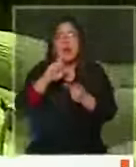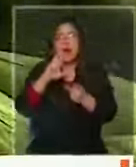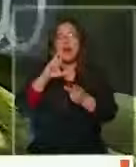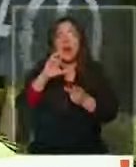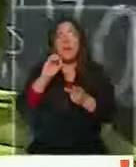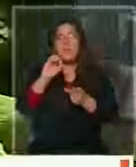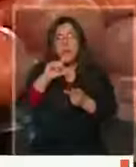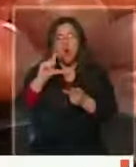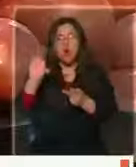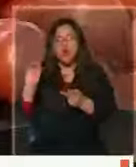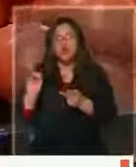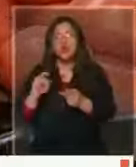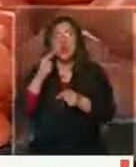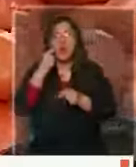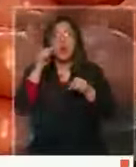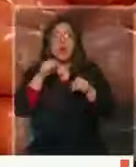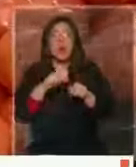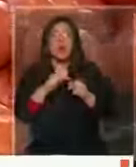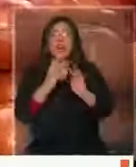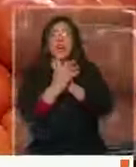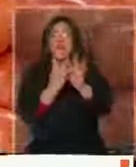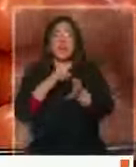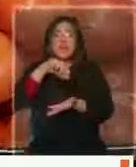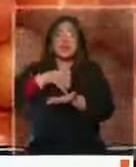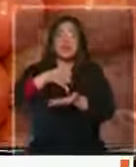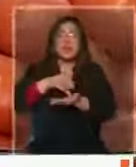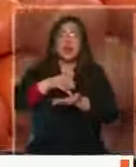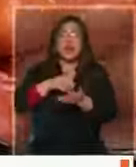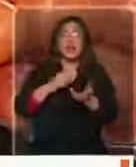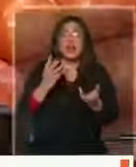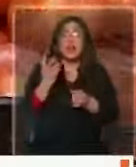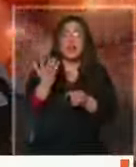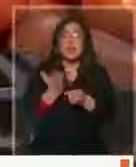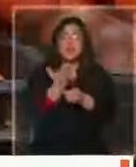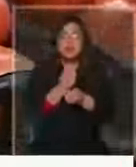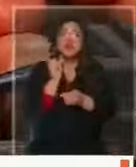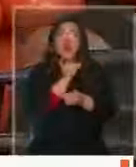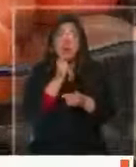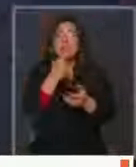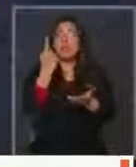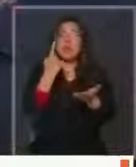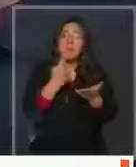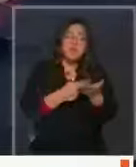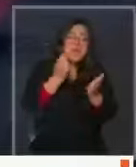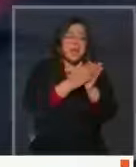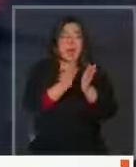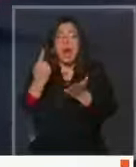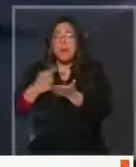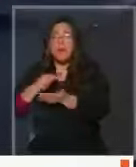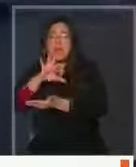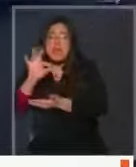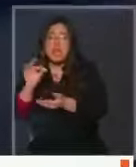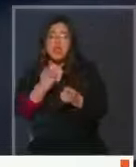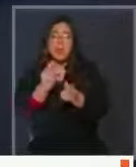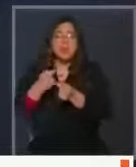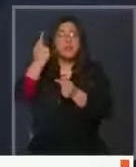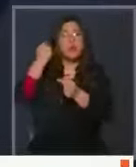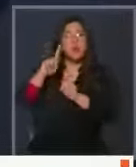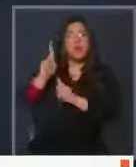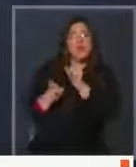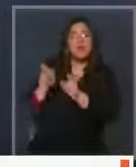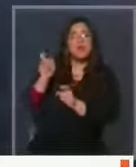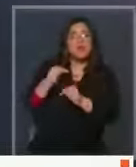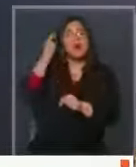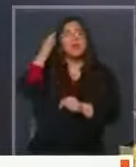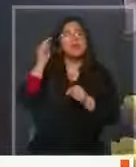Central hoy el tomate está entre los 1.000 y 1.500 pesos por kilo, pero algunos comerciantes estiman que con la pérdida de los sembradíos